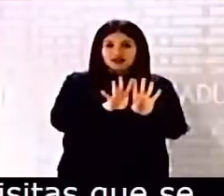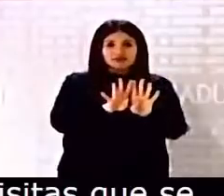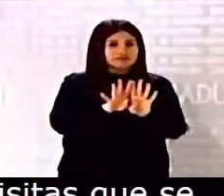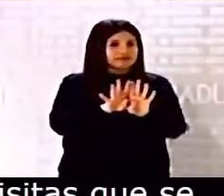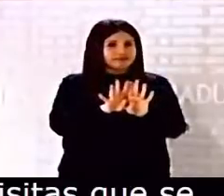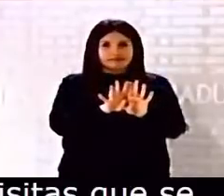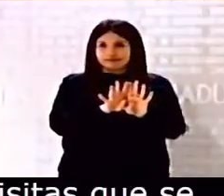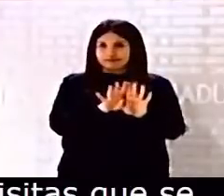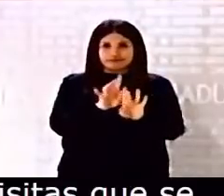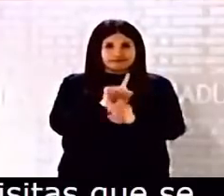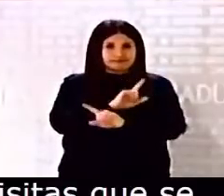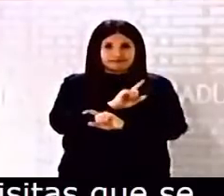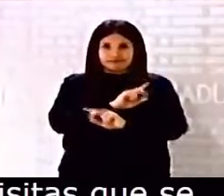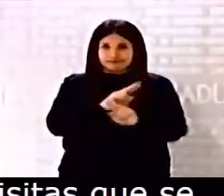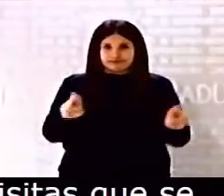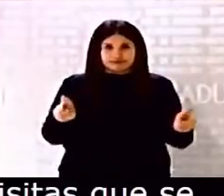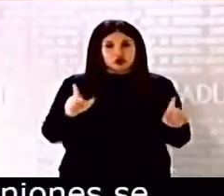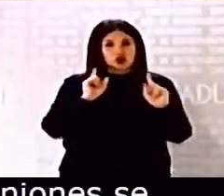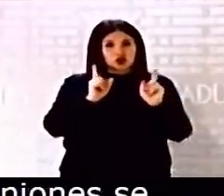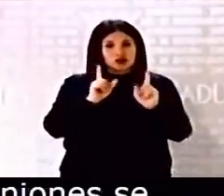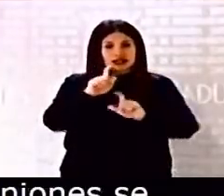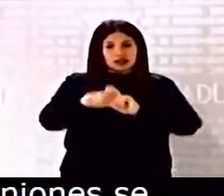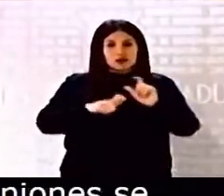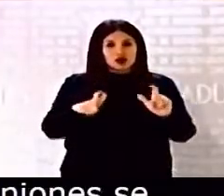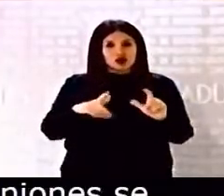van a limitar a convivientes.